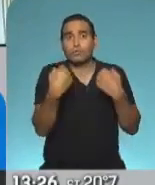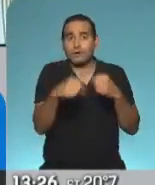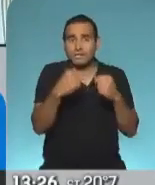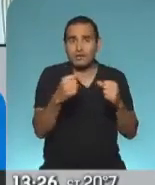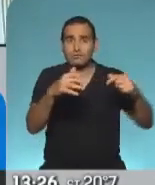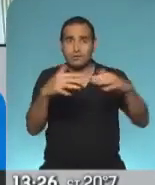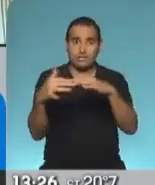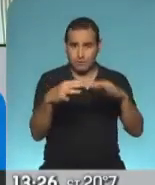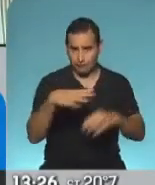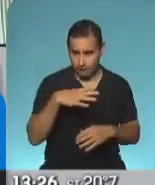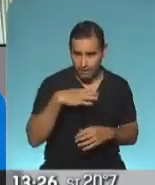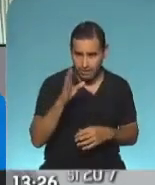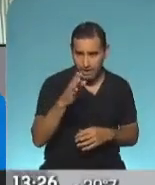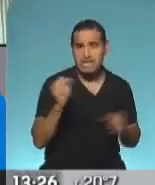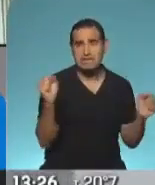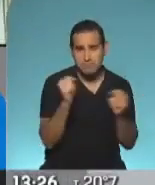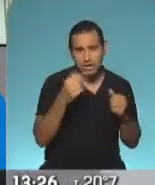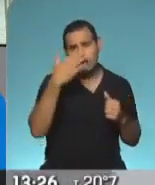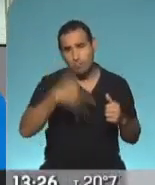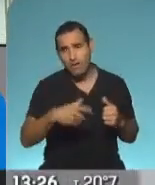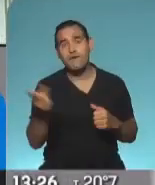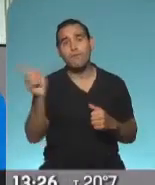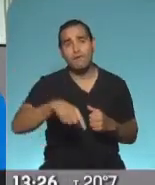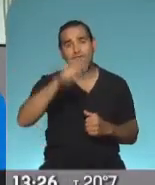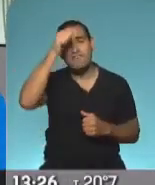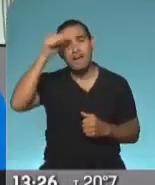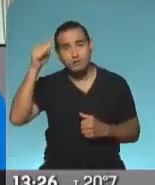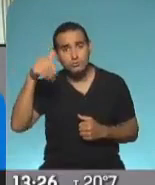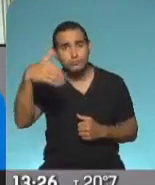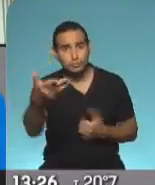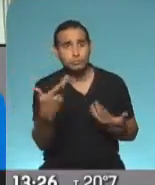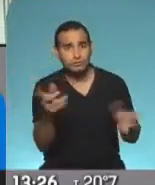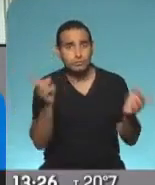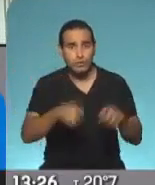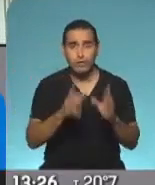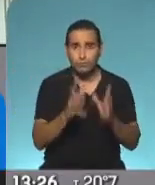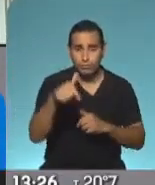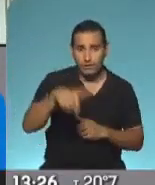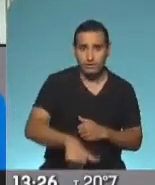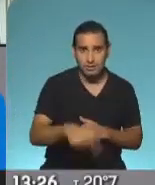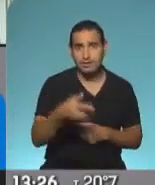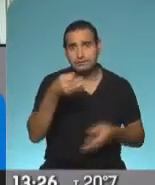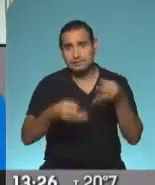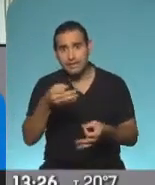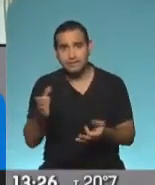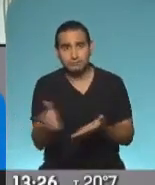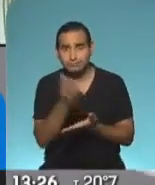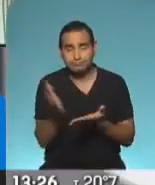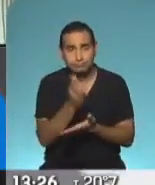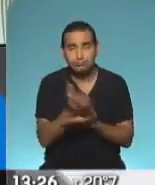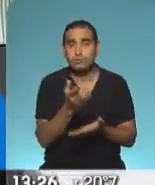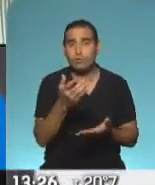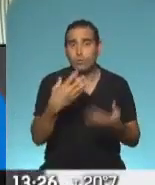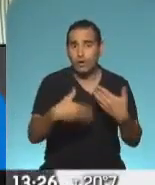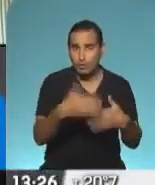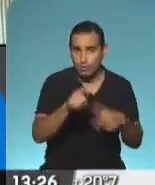rodar, esperar que pase el invierno, que venga el calor, que puedan llegar a hacerse en Argentina los test rápidos para los jugadores? Y